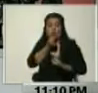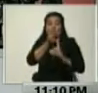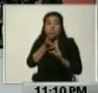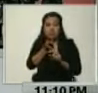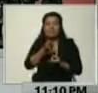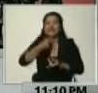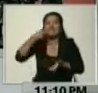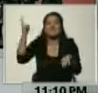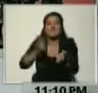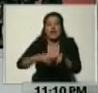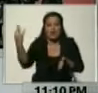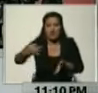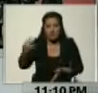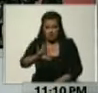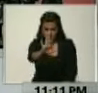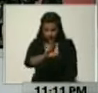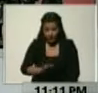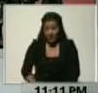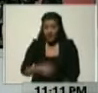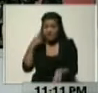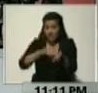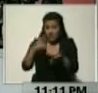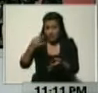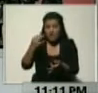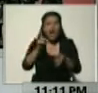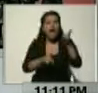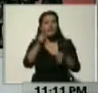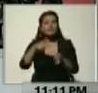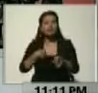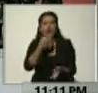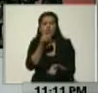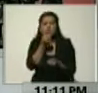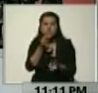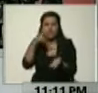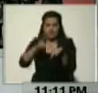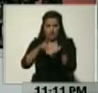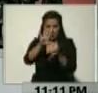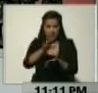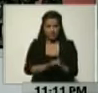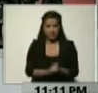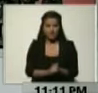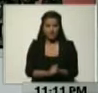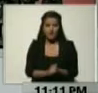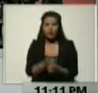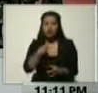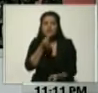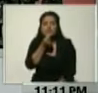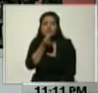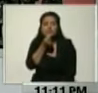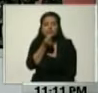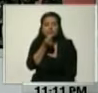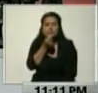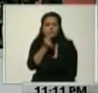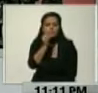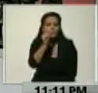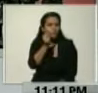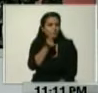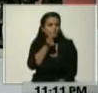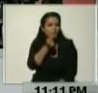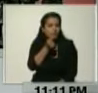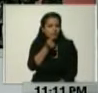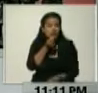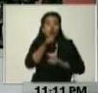es cierto, yo. Es más, a veces solo digo esto, este poquito nada más, y me